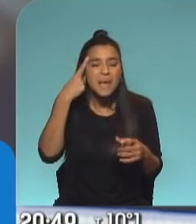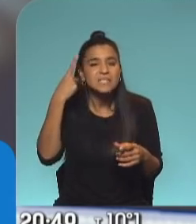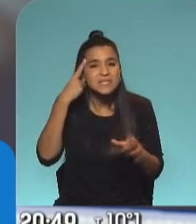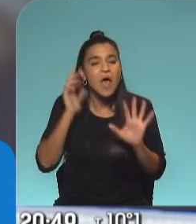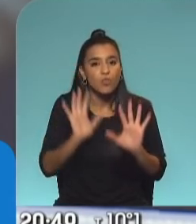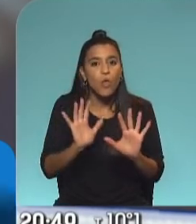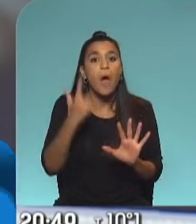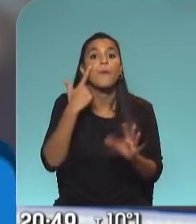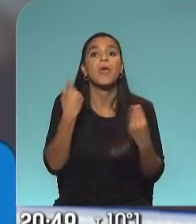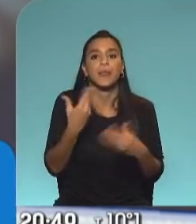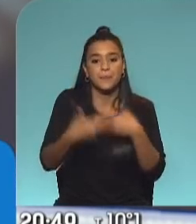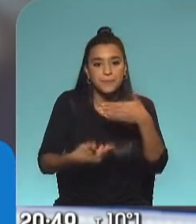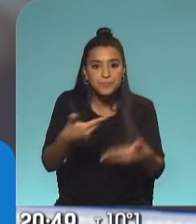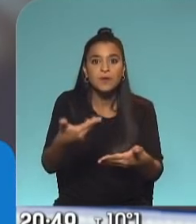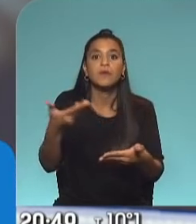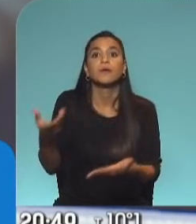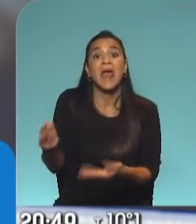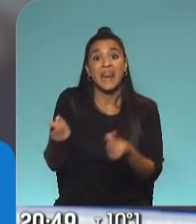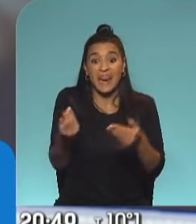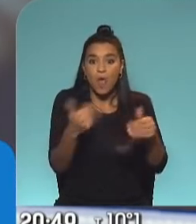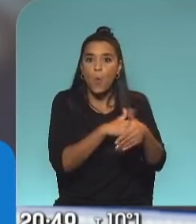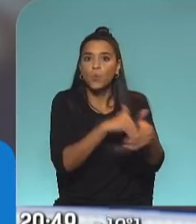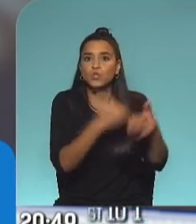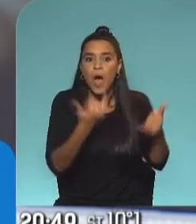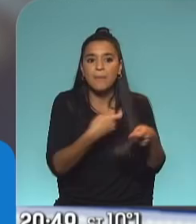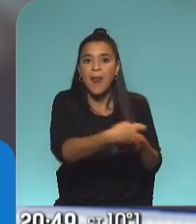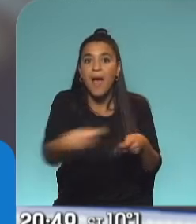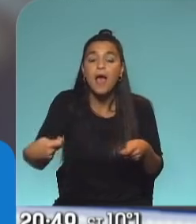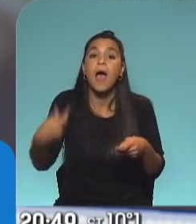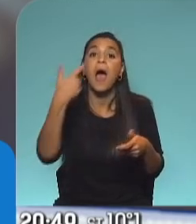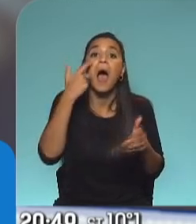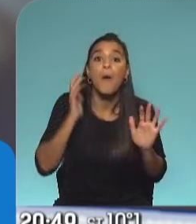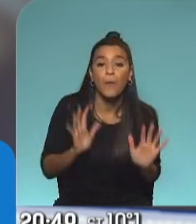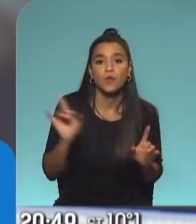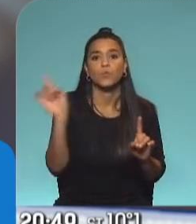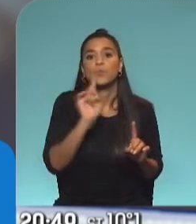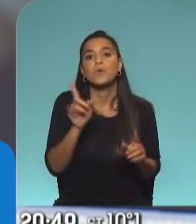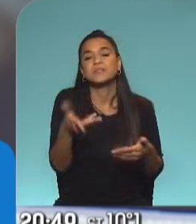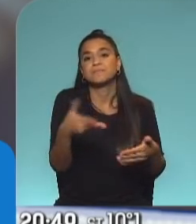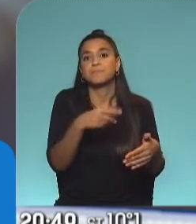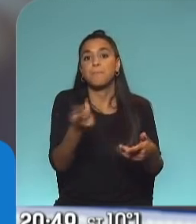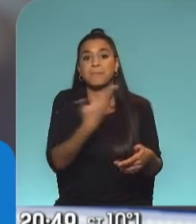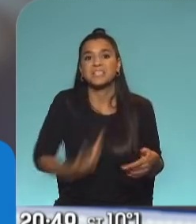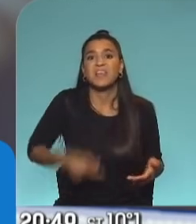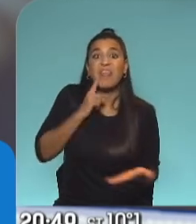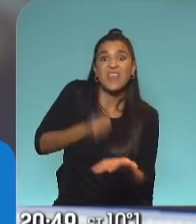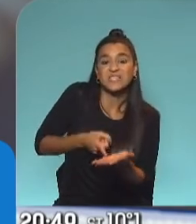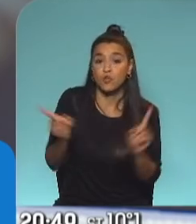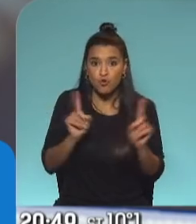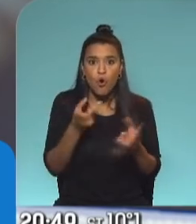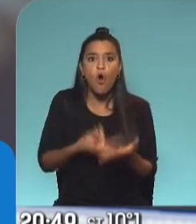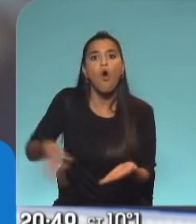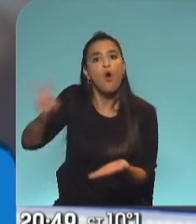volver a ver cuánto hay para asignar de recursos para esta política. No es que hay un número y el presidente decide, sino que hay que